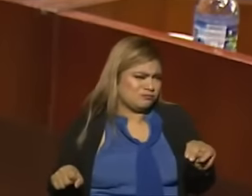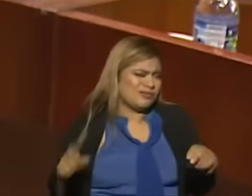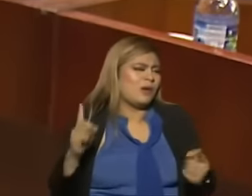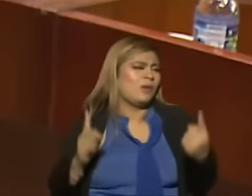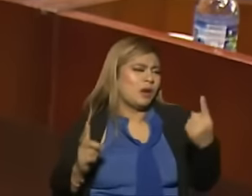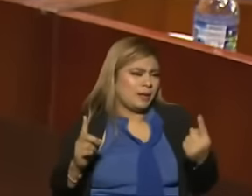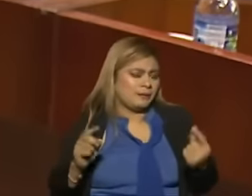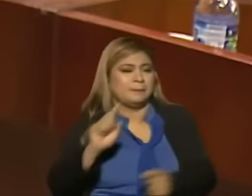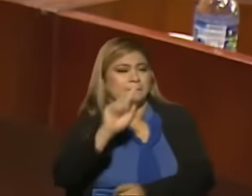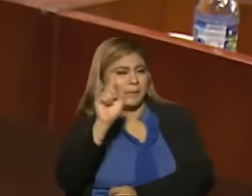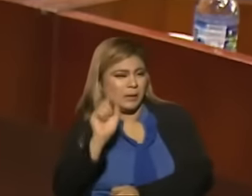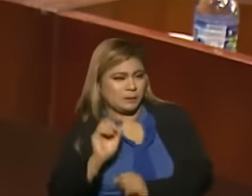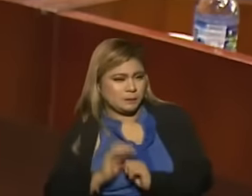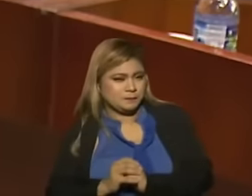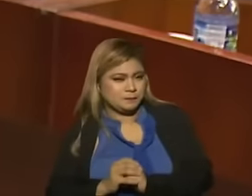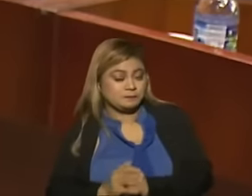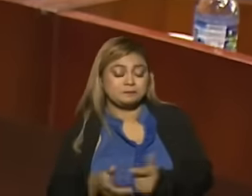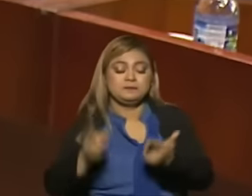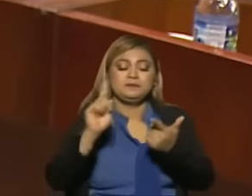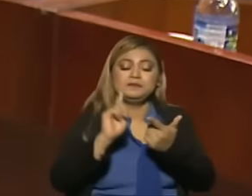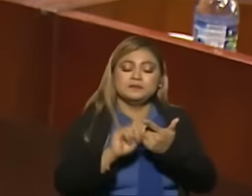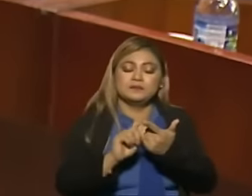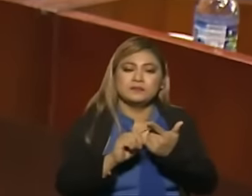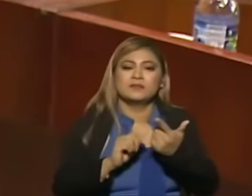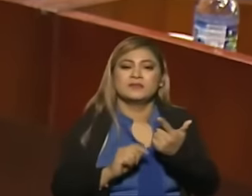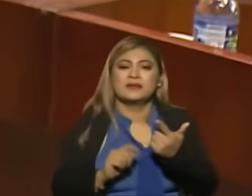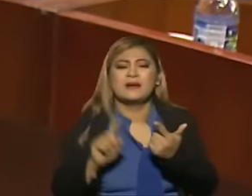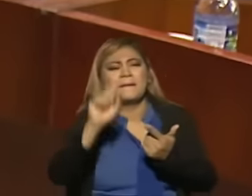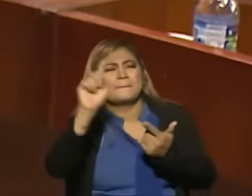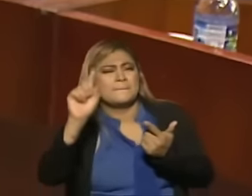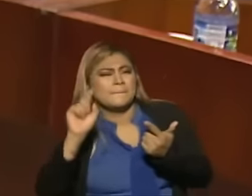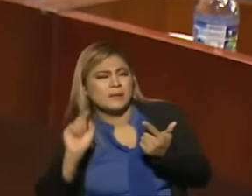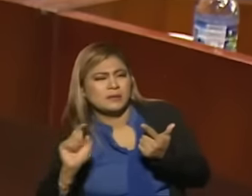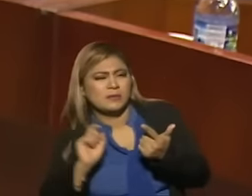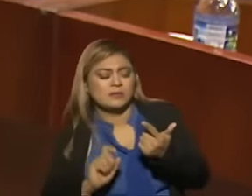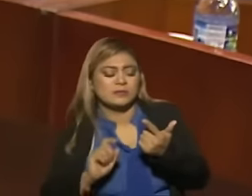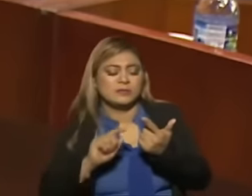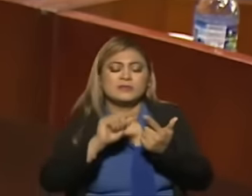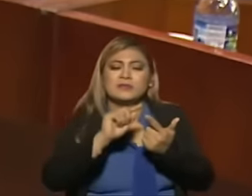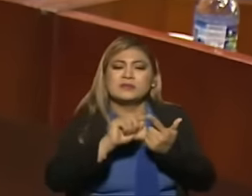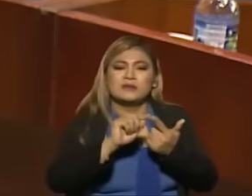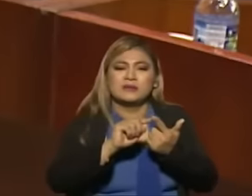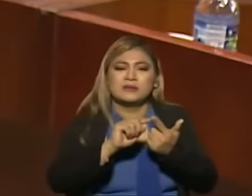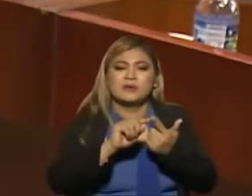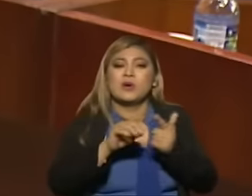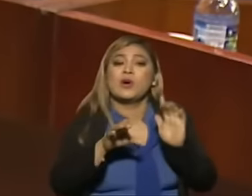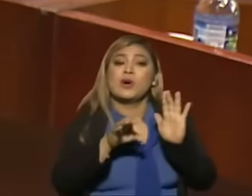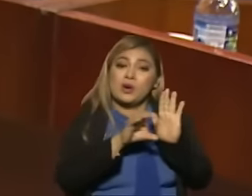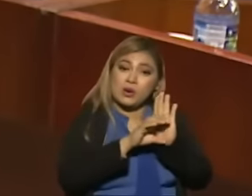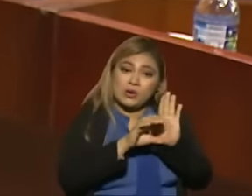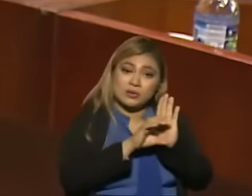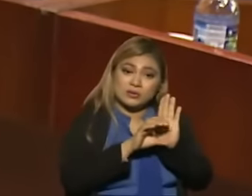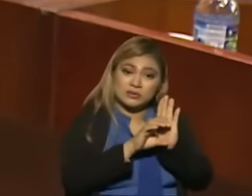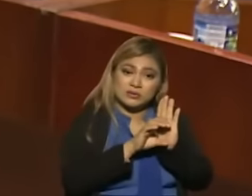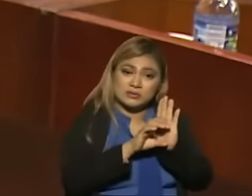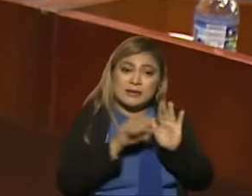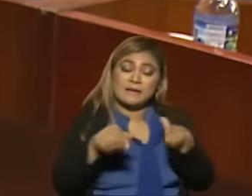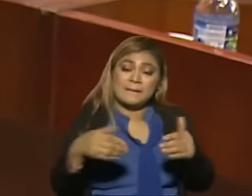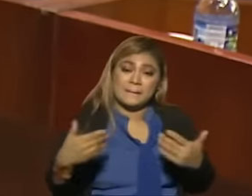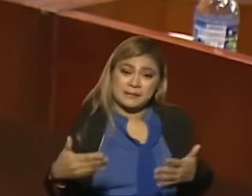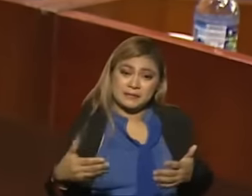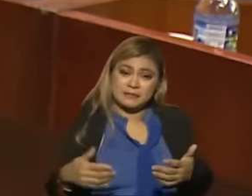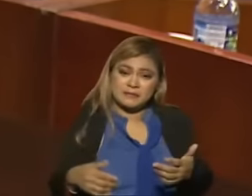¿Este contrato se ajusta a las disposiciones legales y constitucionales de la República de